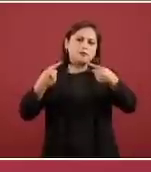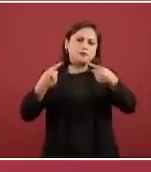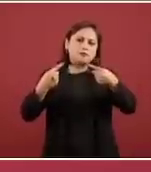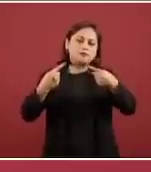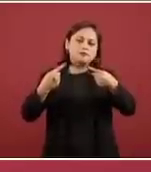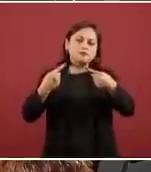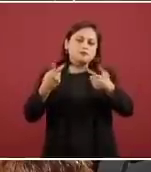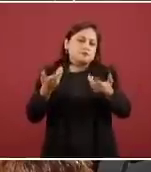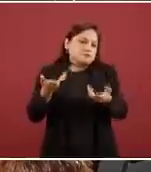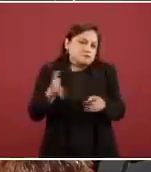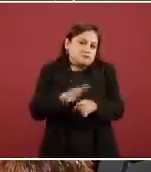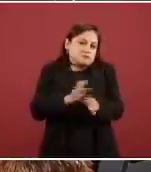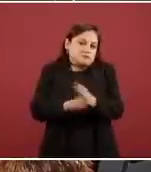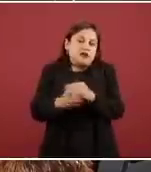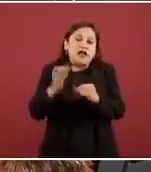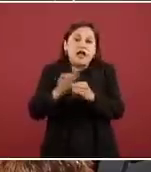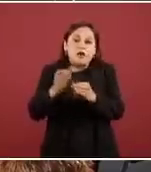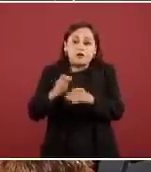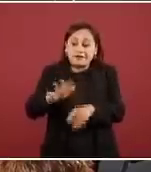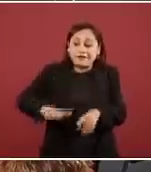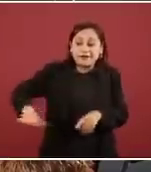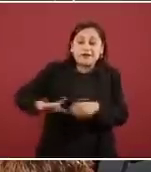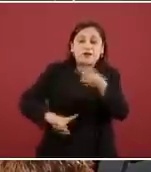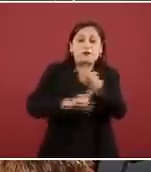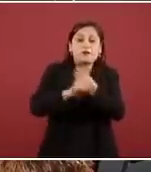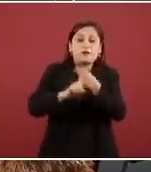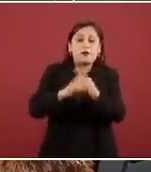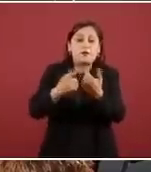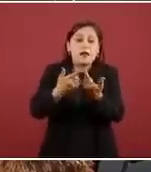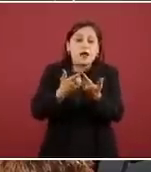mismas comunidades, la misma gente.